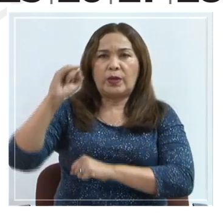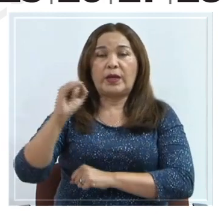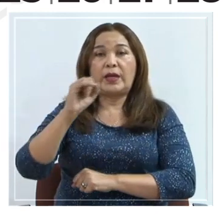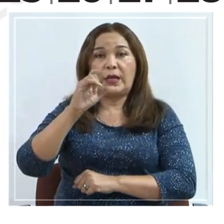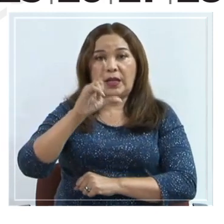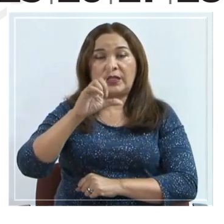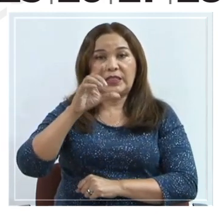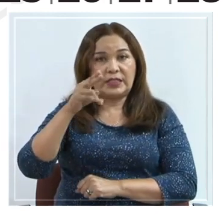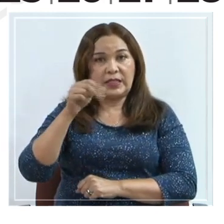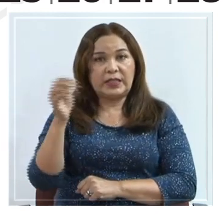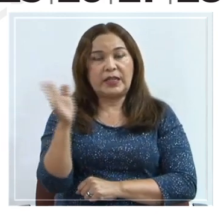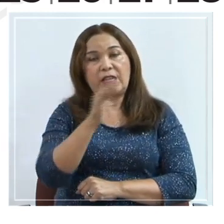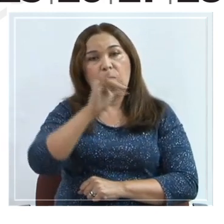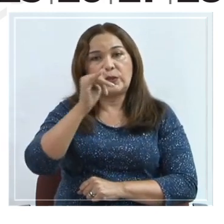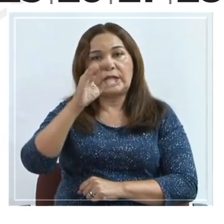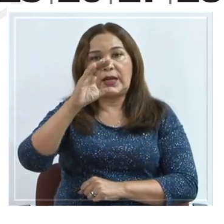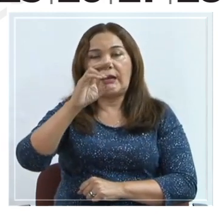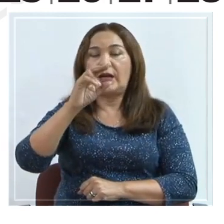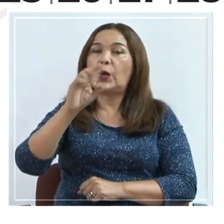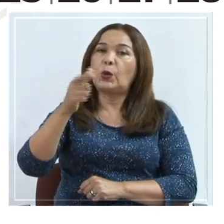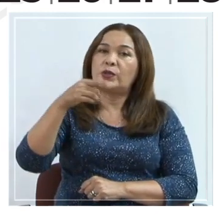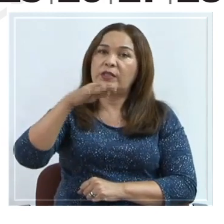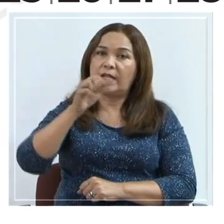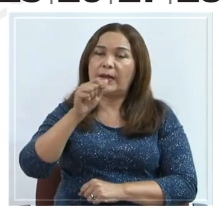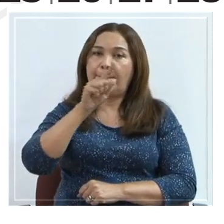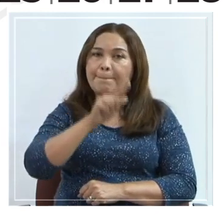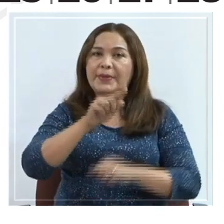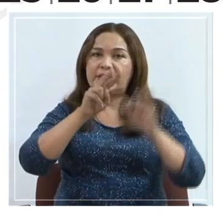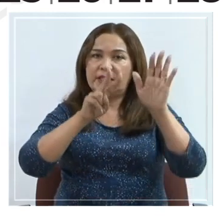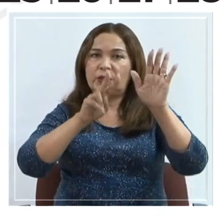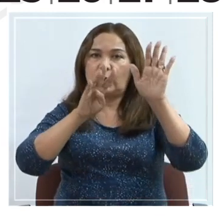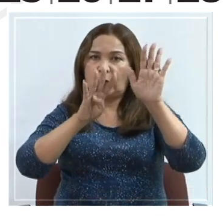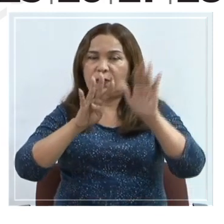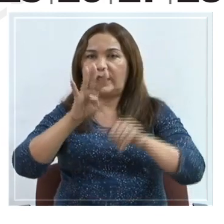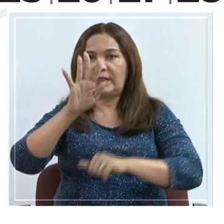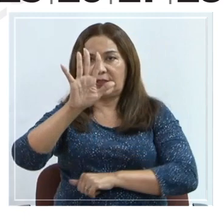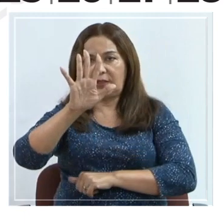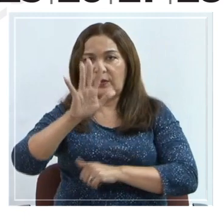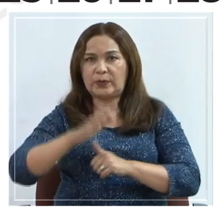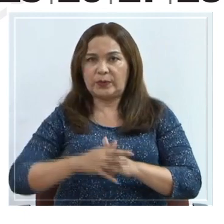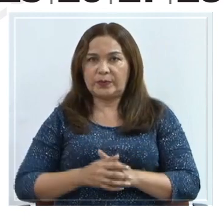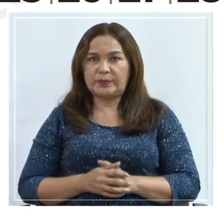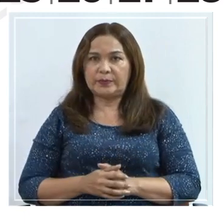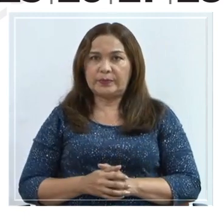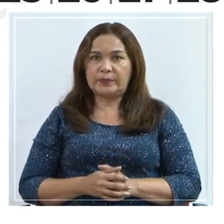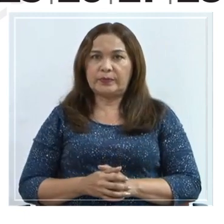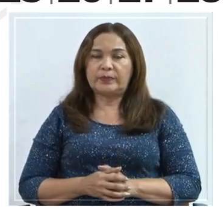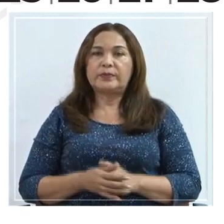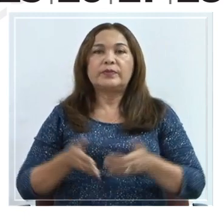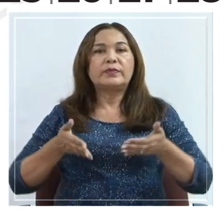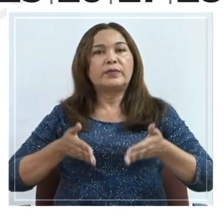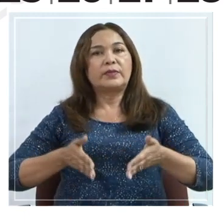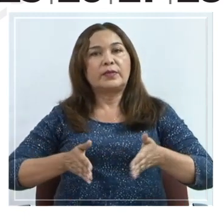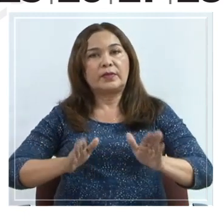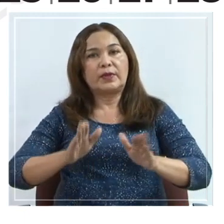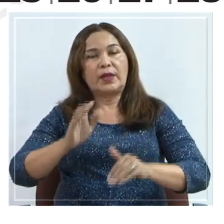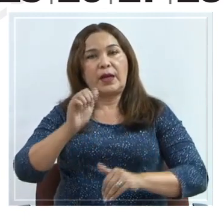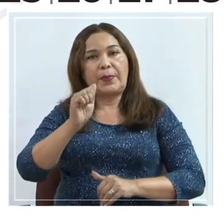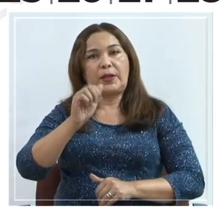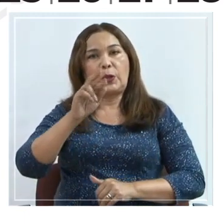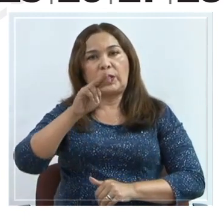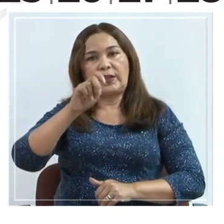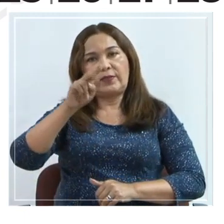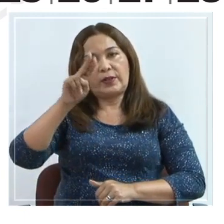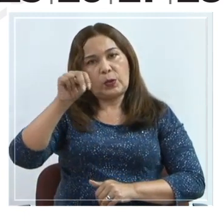chirinos y josé caridad gonzález 1795 natalicio de